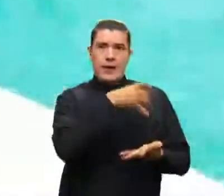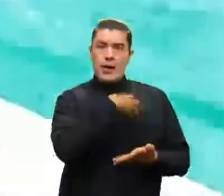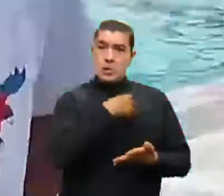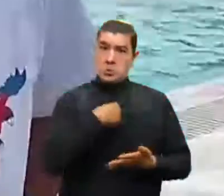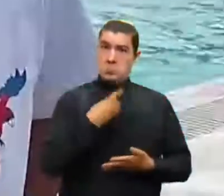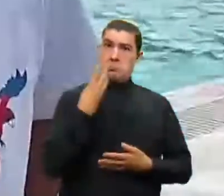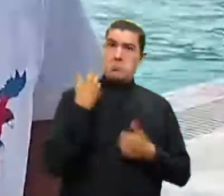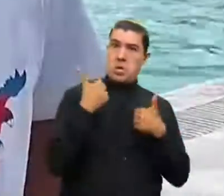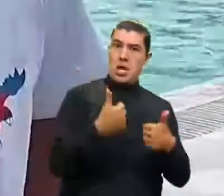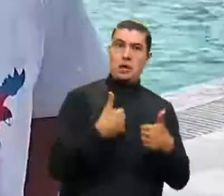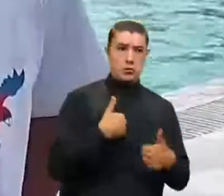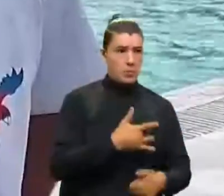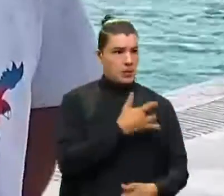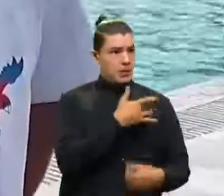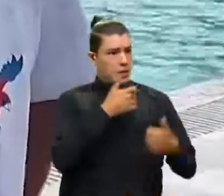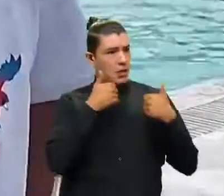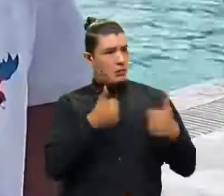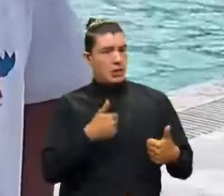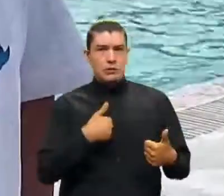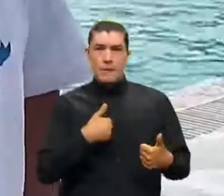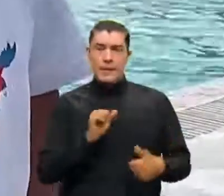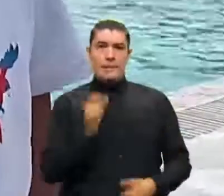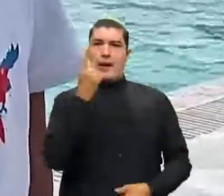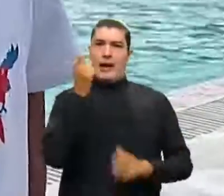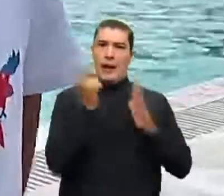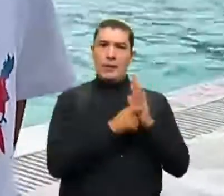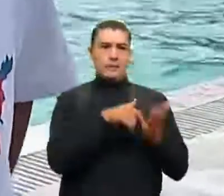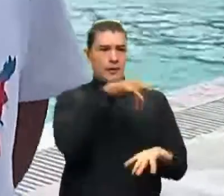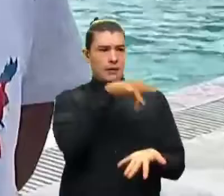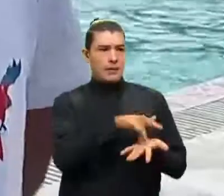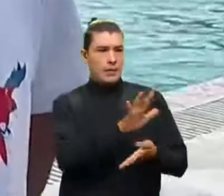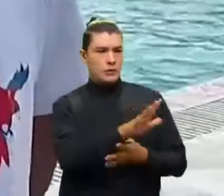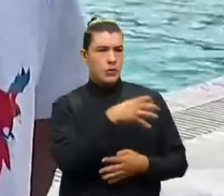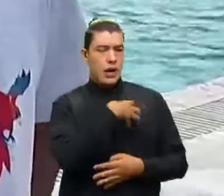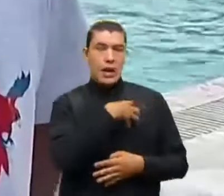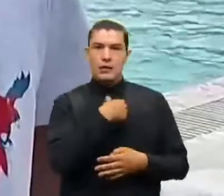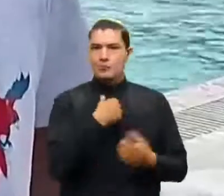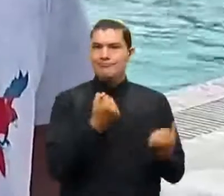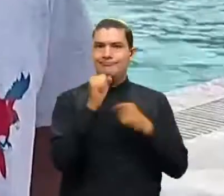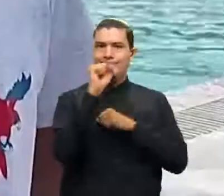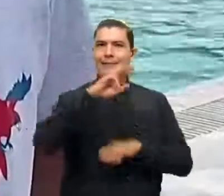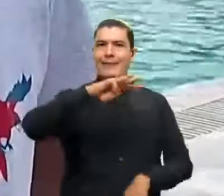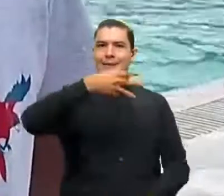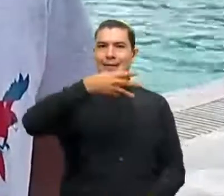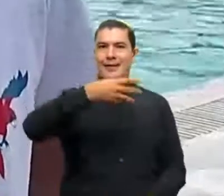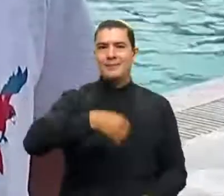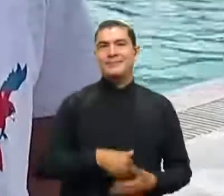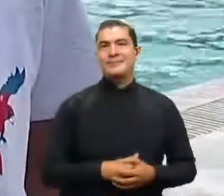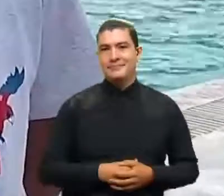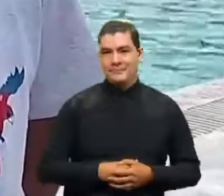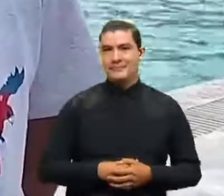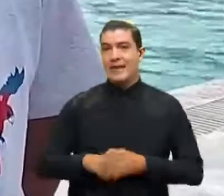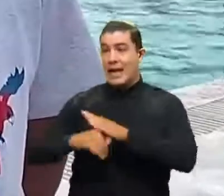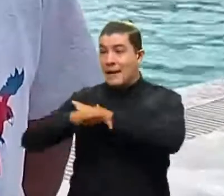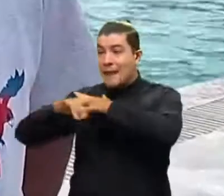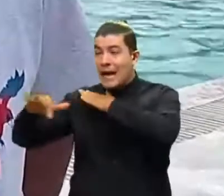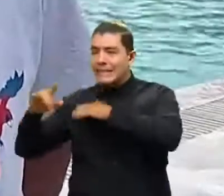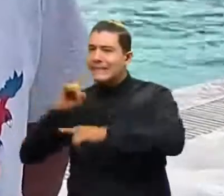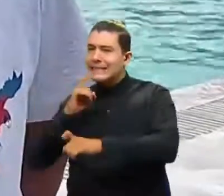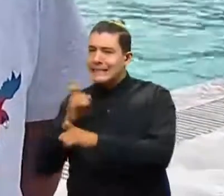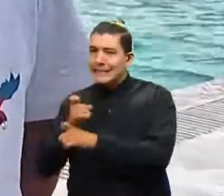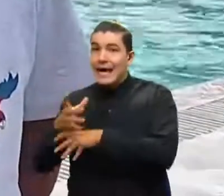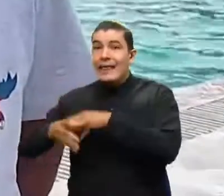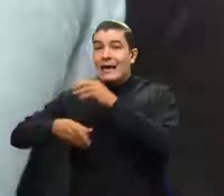me sentí la verdad bien. Es un poquito más difícil nadar en el mar que en la piscina, además de que las aguas